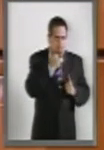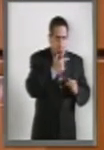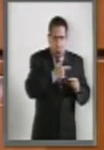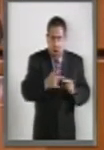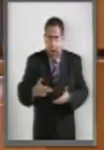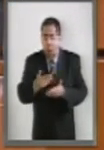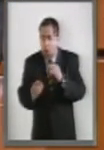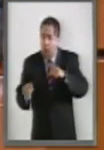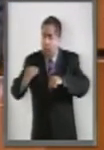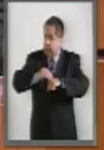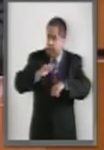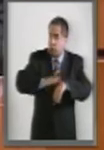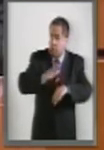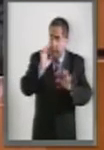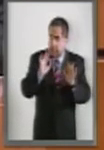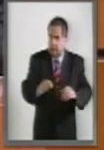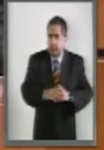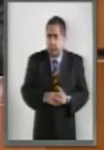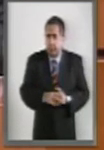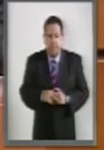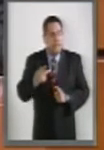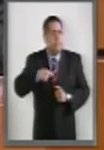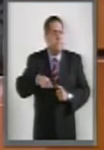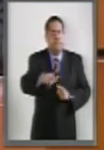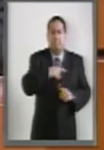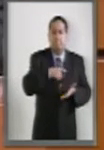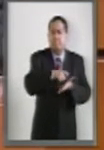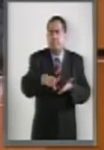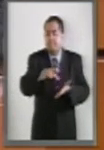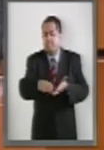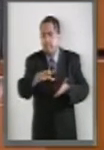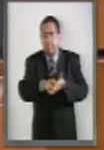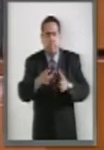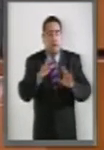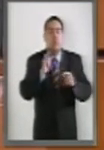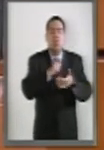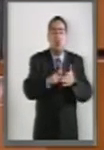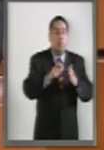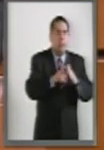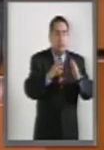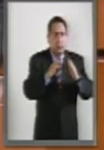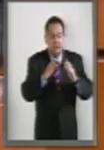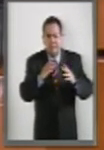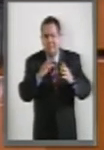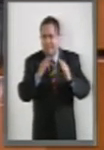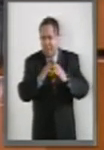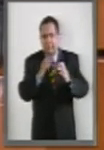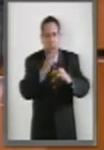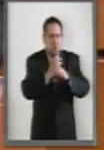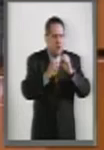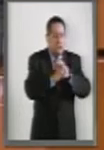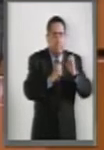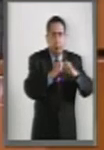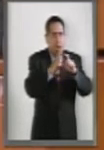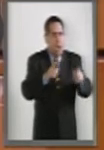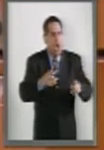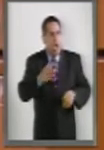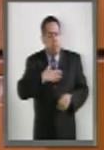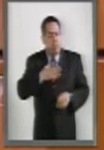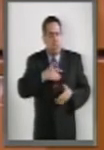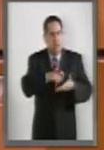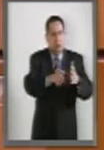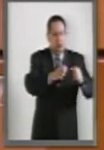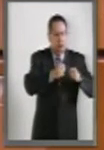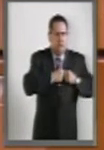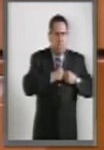De igual forma, el consumo se orienta más a la compra de bienes durables, con lo que el consumidor incrementa su